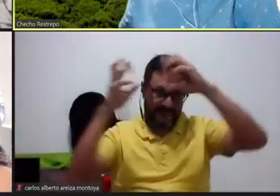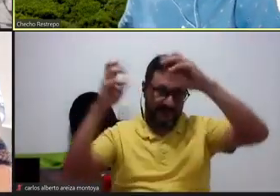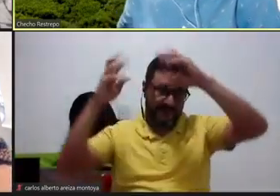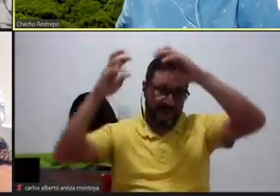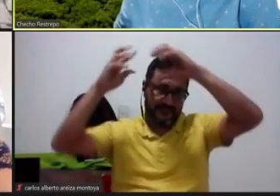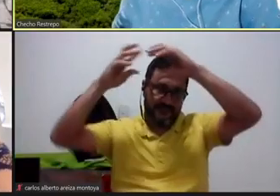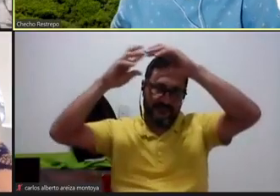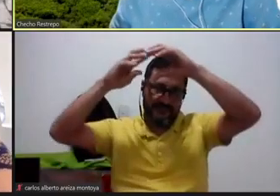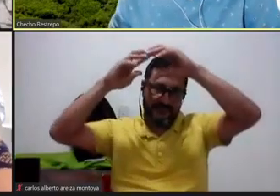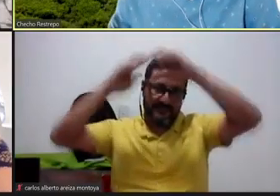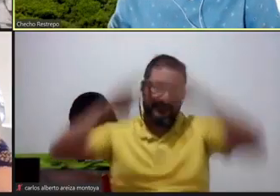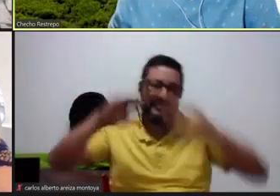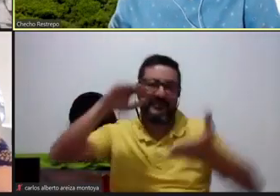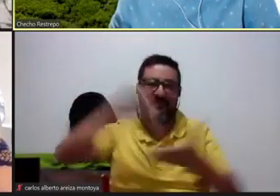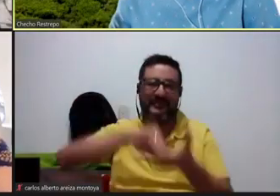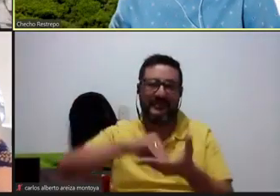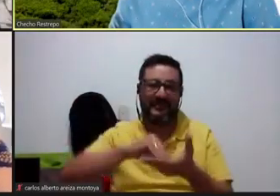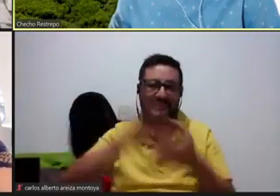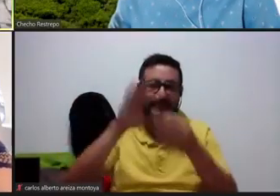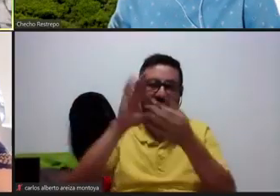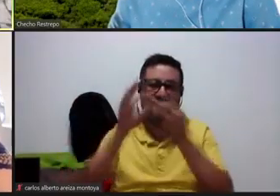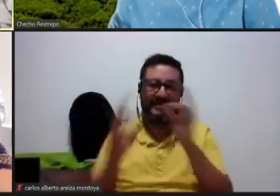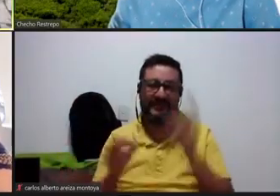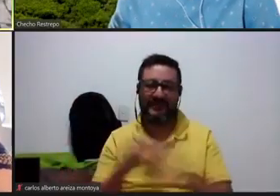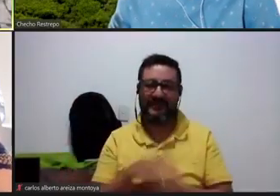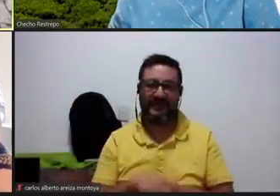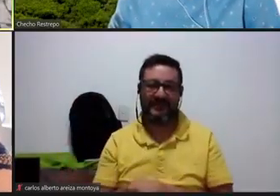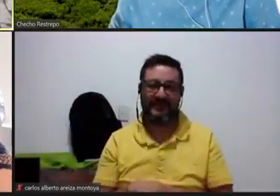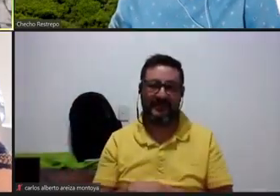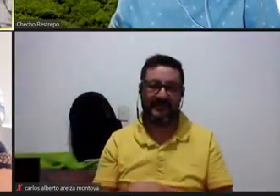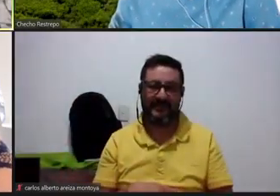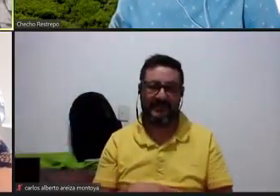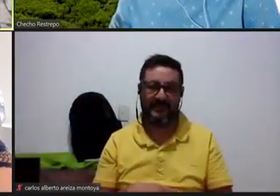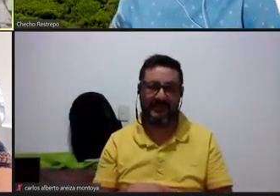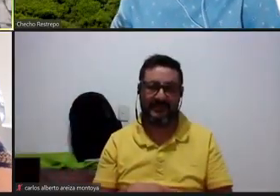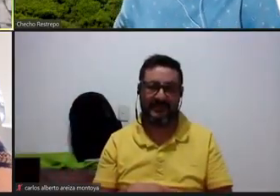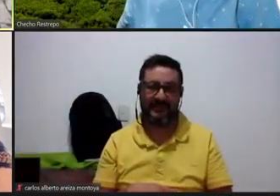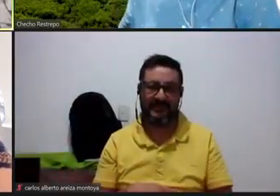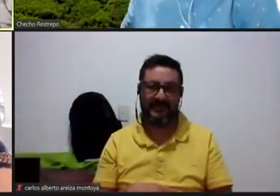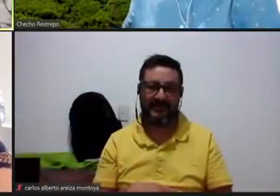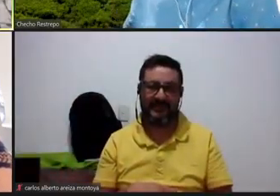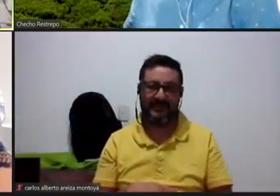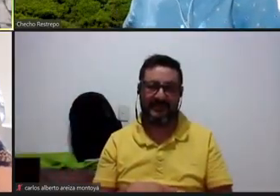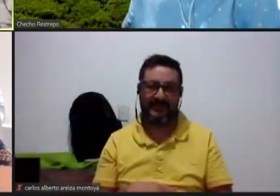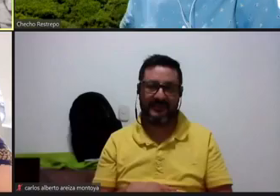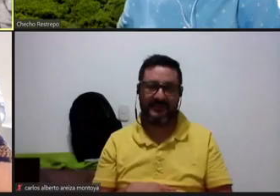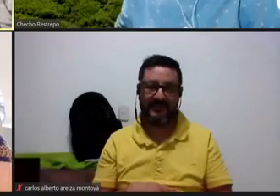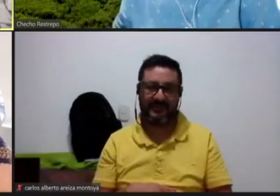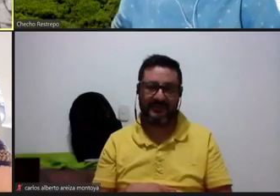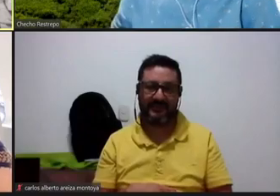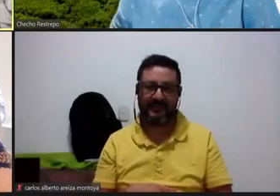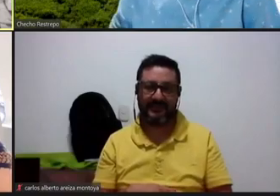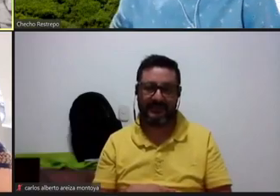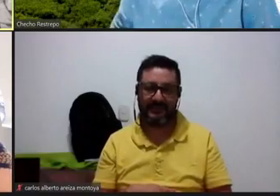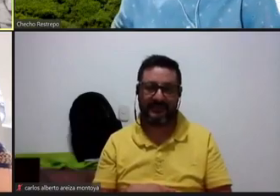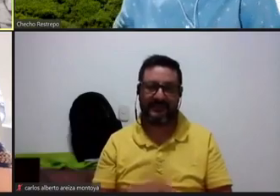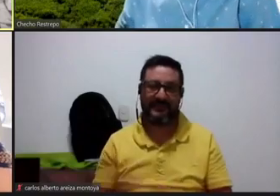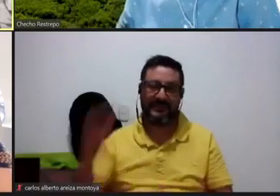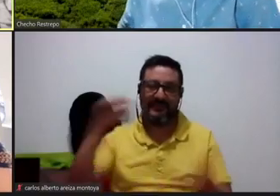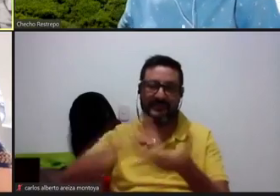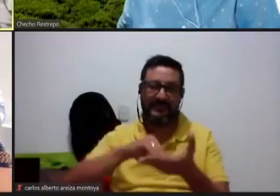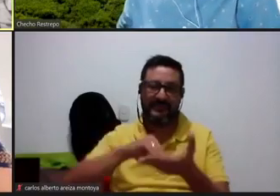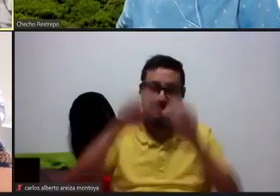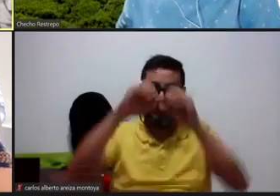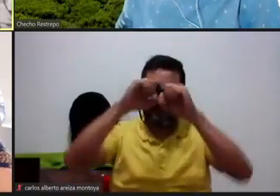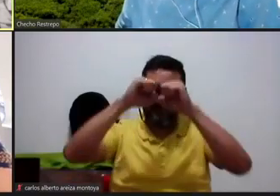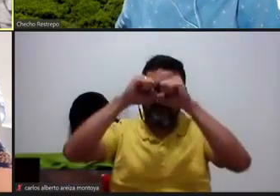los Juegos Olímpicos, ¿no? Yo pienso que es como empezar a ver la luz otra vez. No estamos